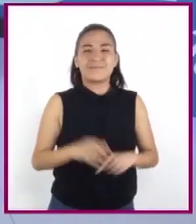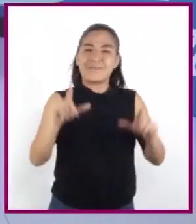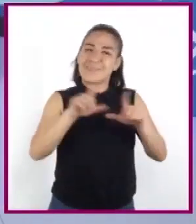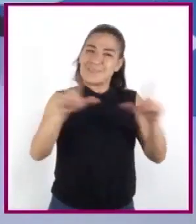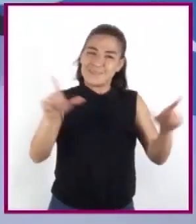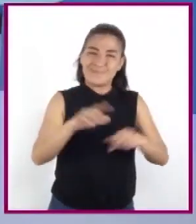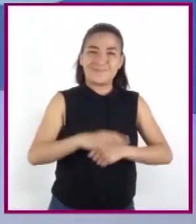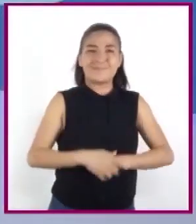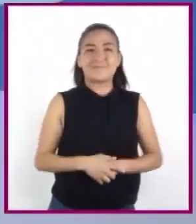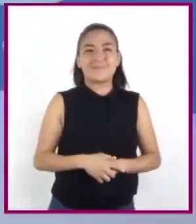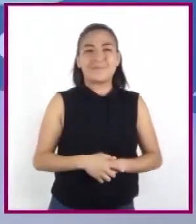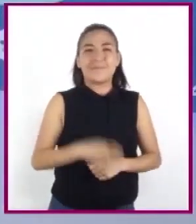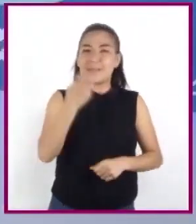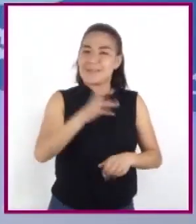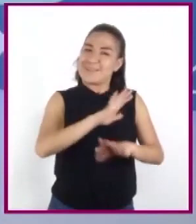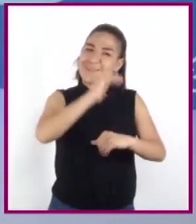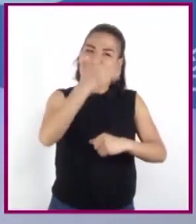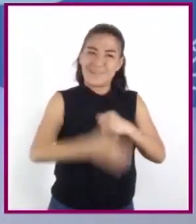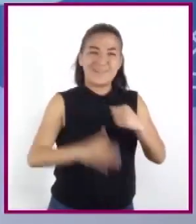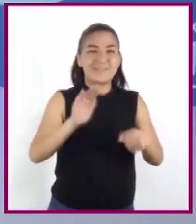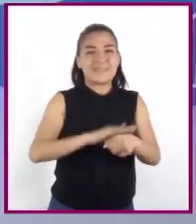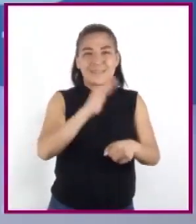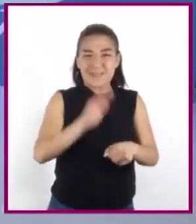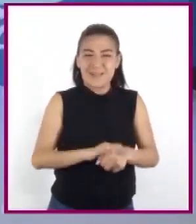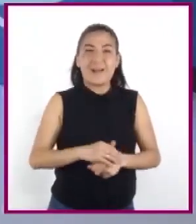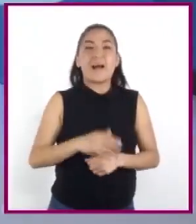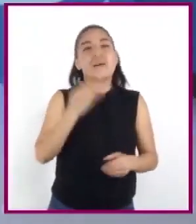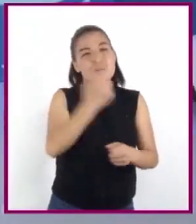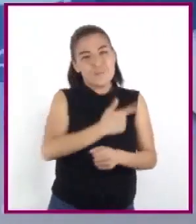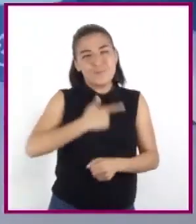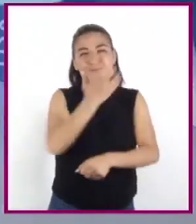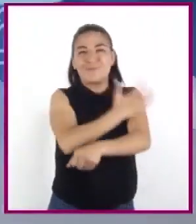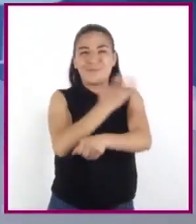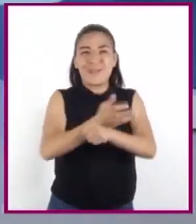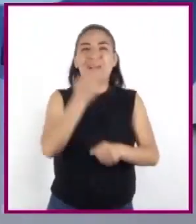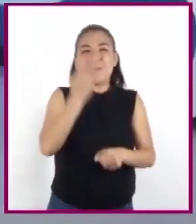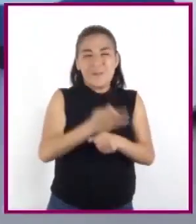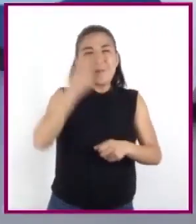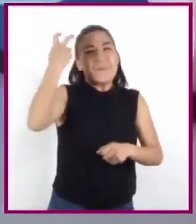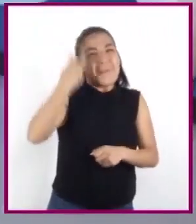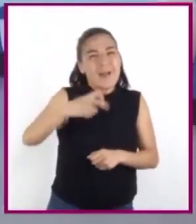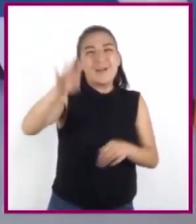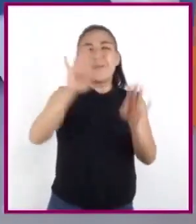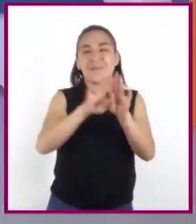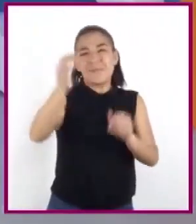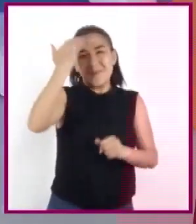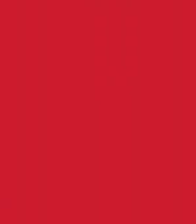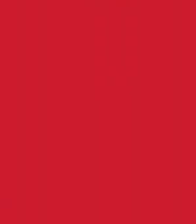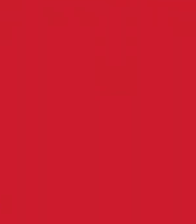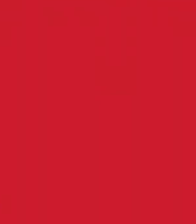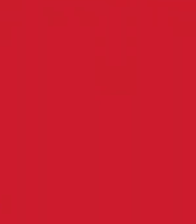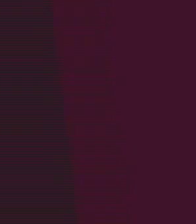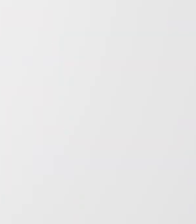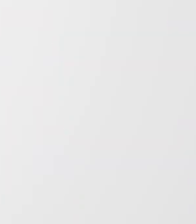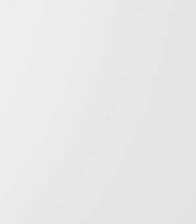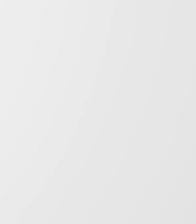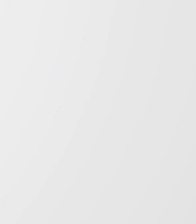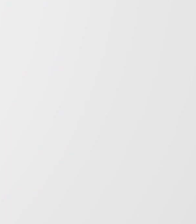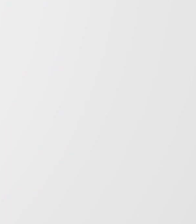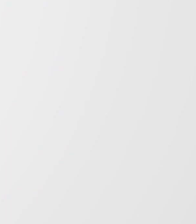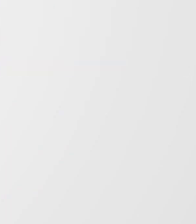Listo. Es todo por ahora. Fue un gusto acompañarlos en este viaje de conocimiento por el mundo de las matemáticas.